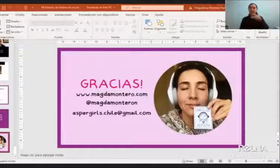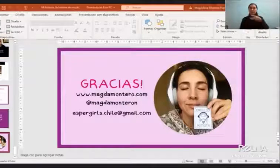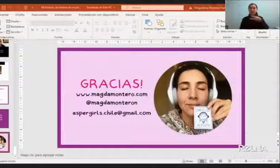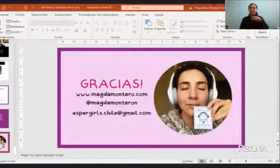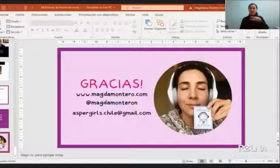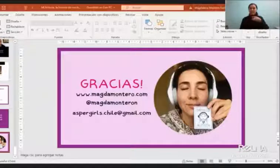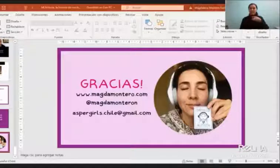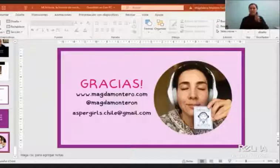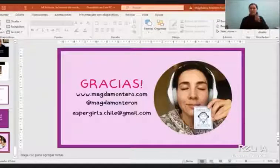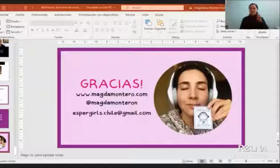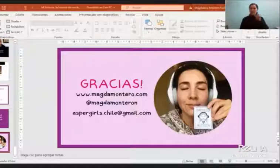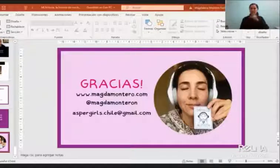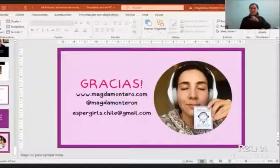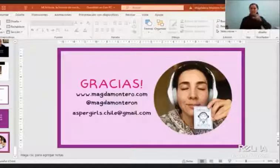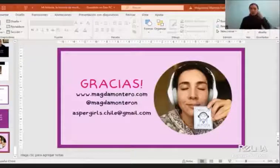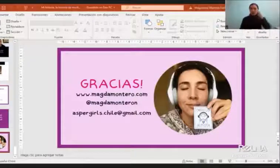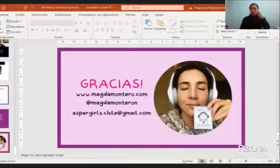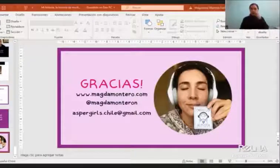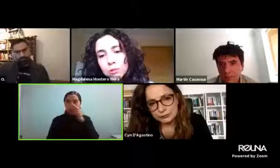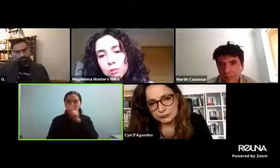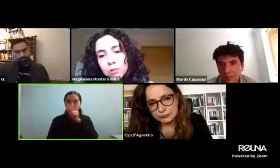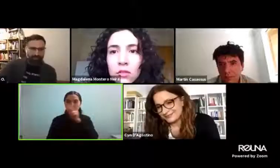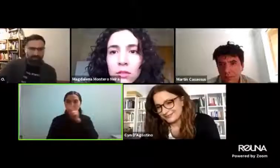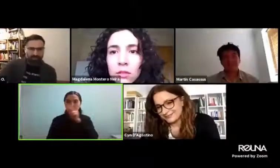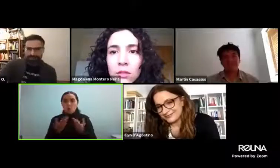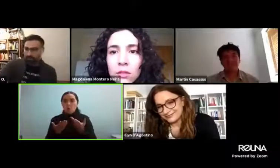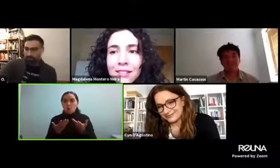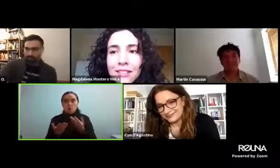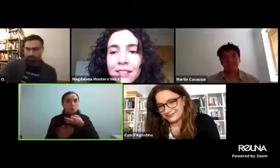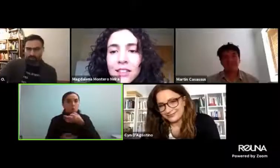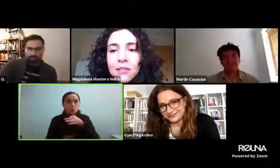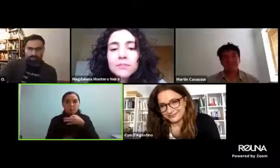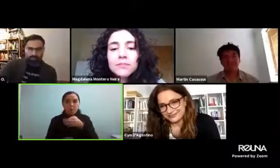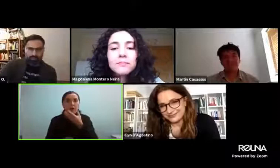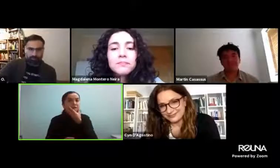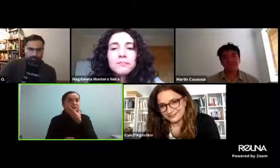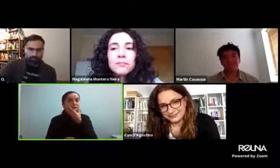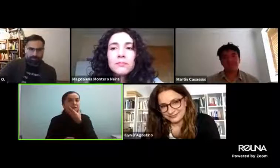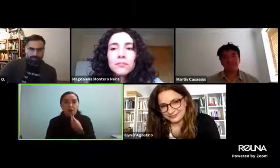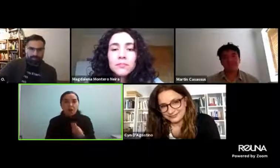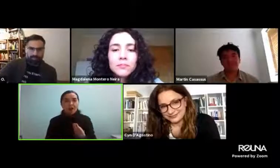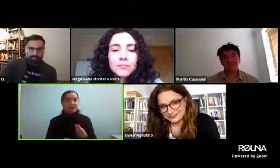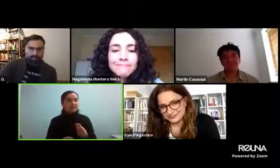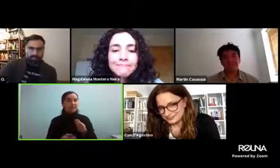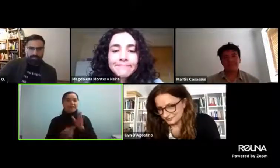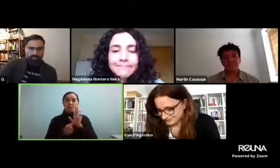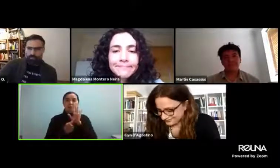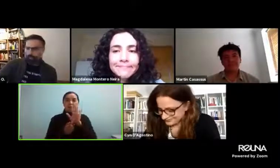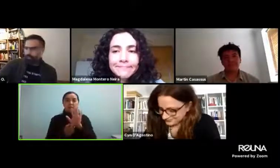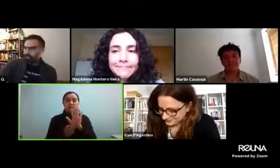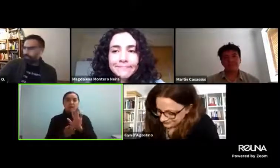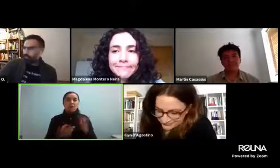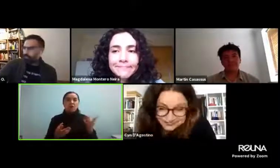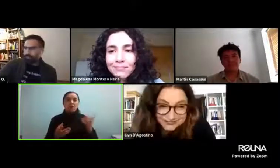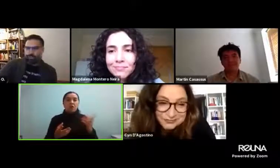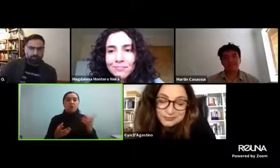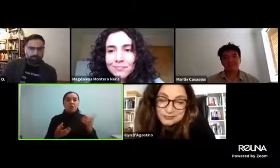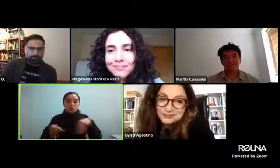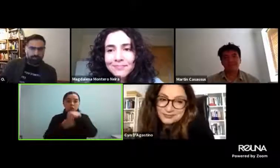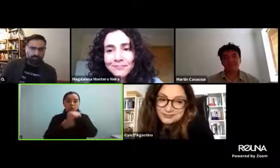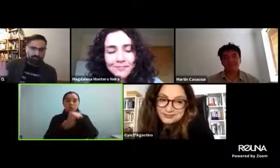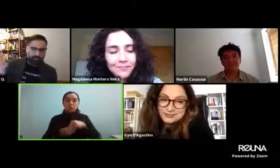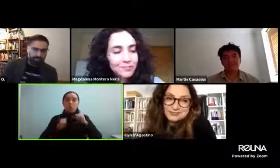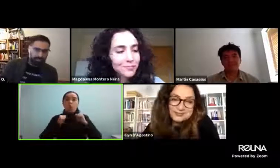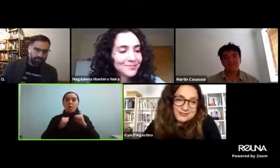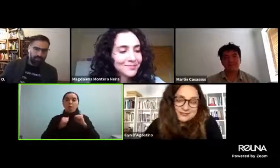y muchos comentarios de lo bonita que está hecha la presentación y el contenido súper potente así que no quiero quitarles mucho más